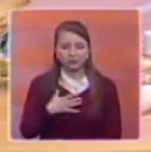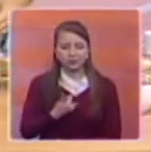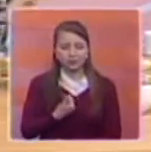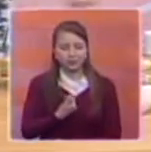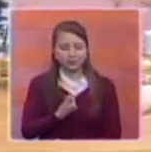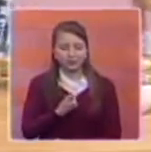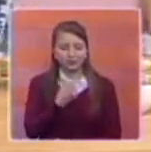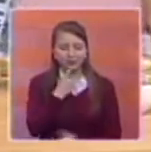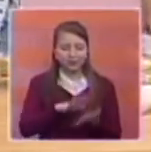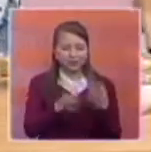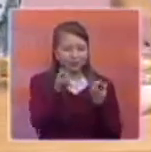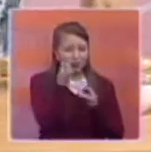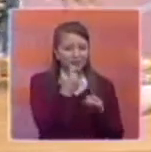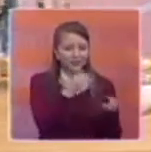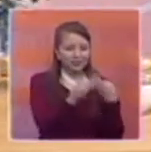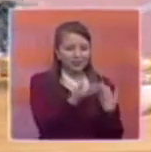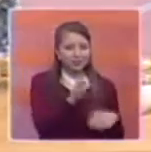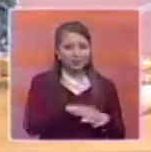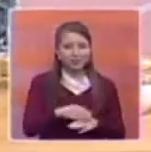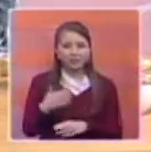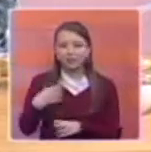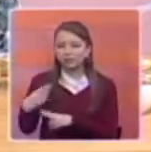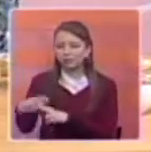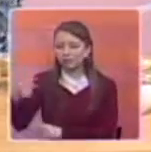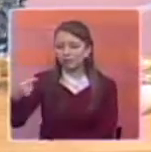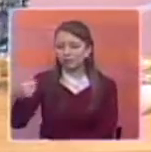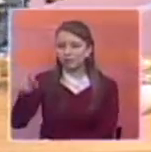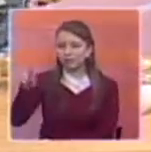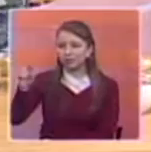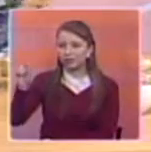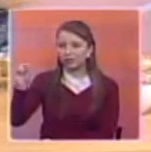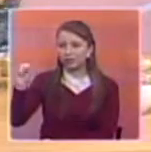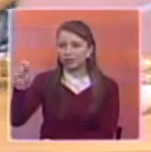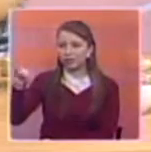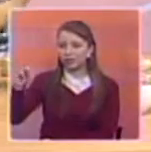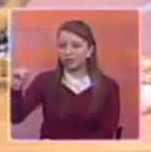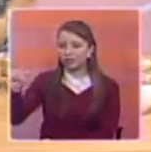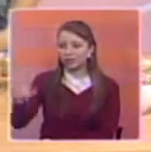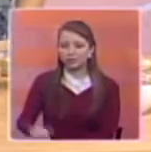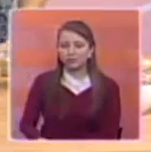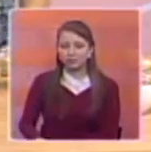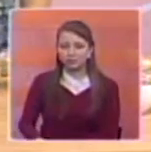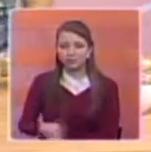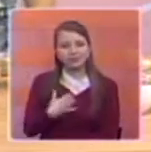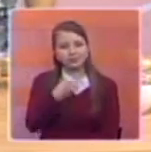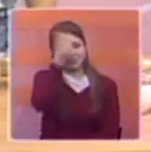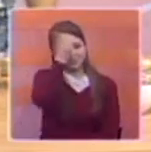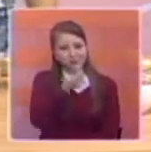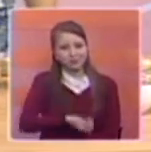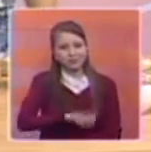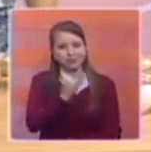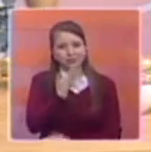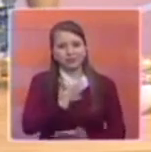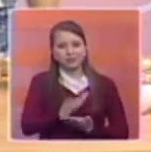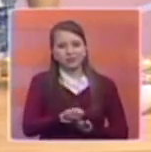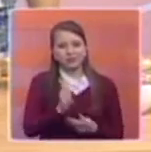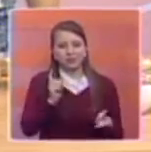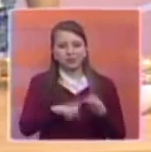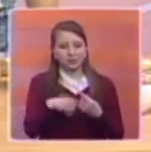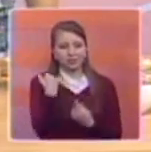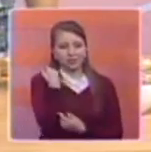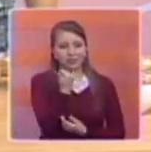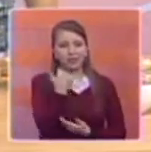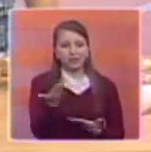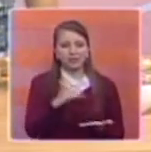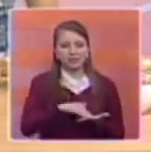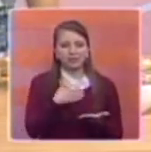No entendí, ¿qué me dice? Le habla Gardenia, buenos días. Hola, Gardenia, buenos días, ¿y cómo está? Muy bien, hasta que me salió la llamada que no